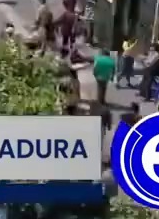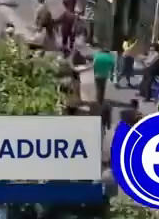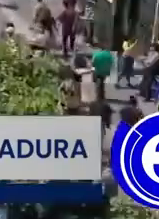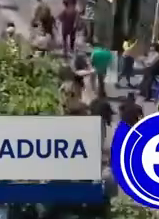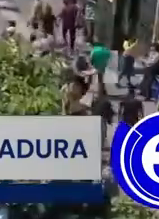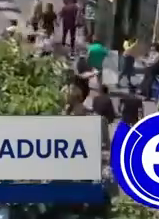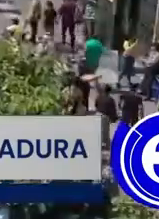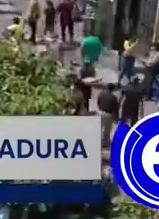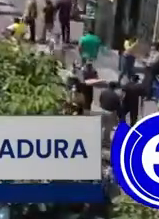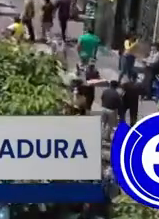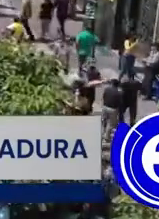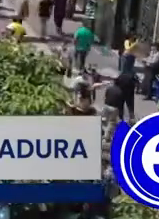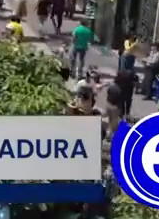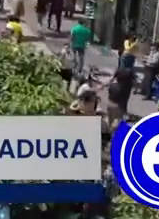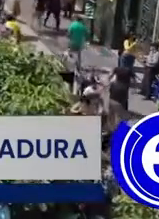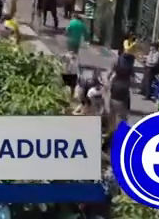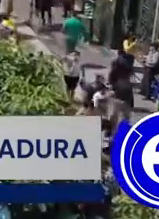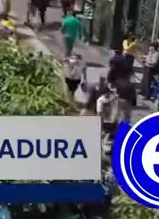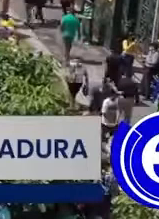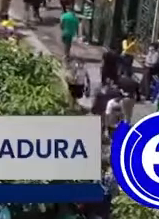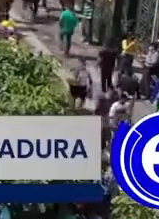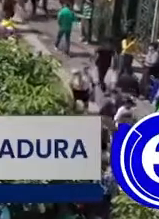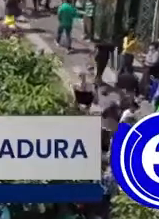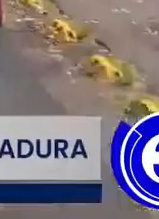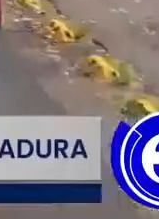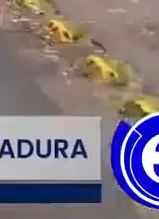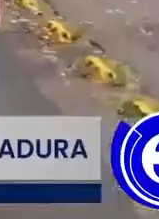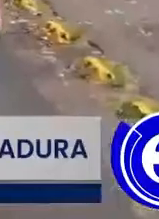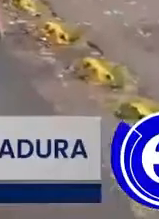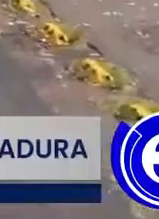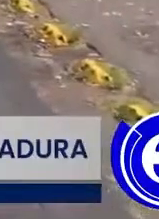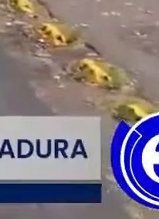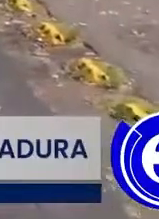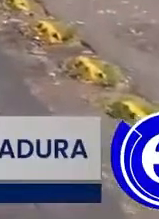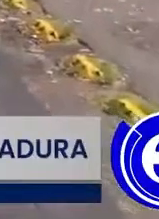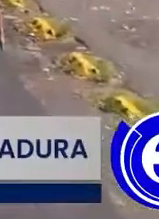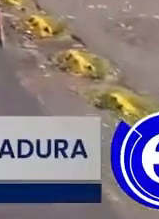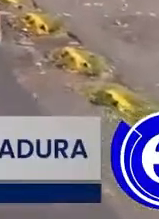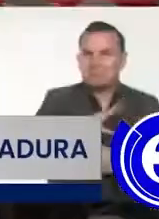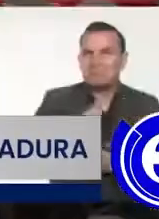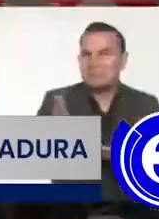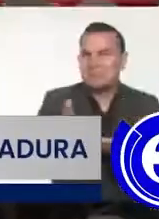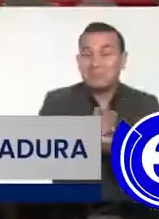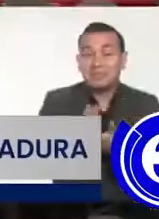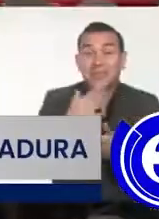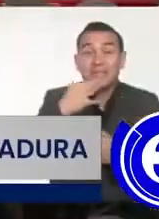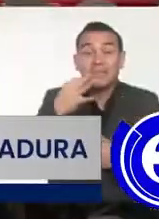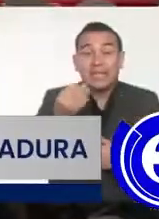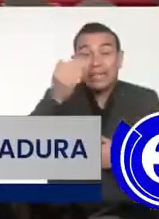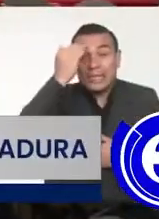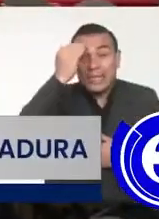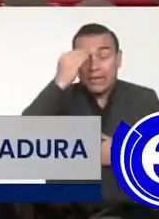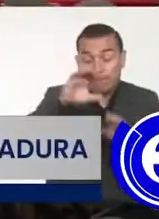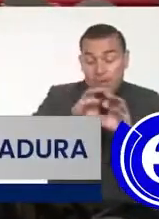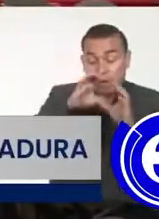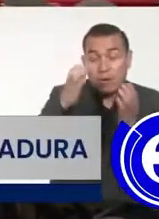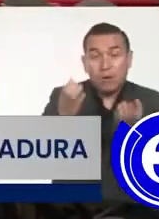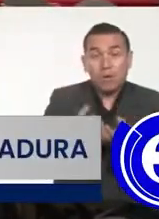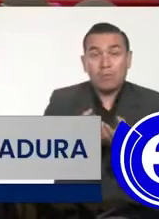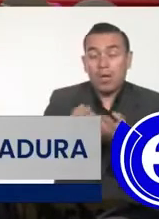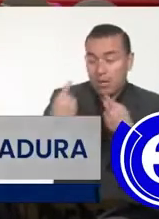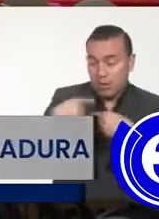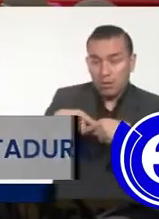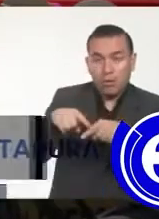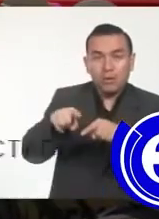decisiones tomadas desde el ejecutivo las cuales fueron catalogadas por los manifestantes como dictatoriales hay muchos en la comunidad internacional que la